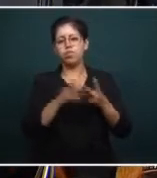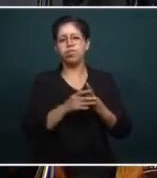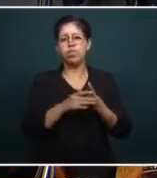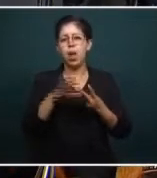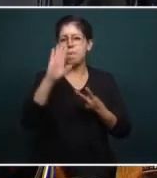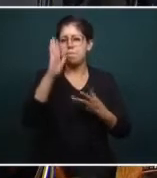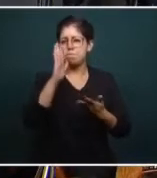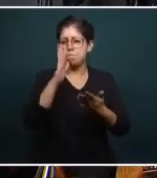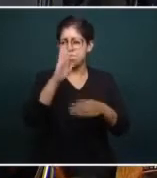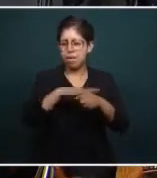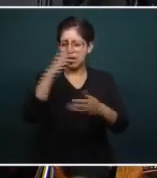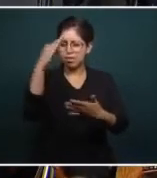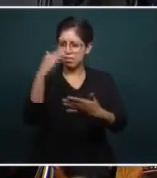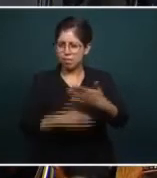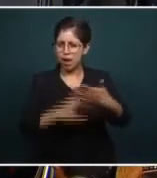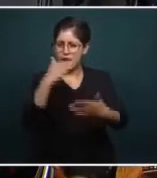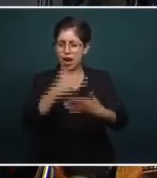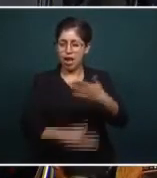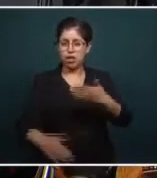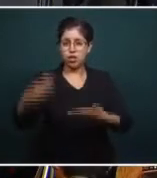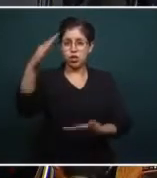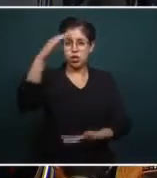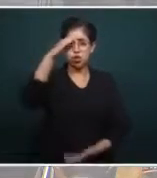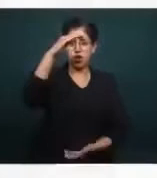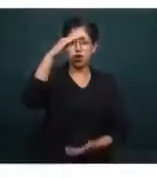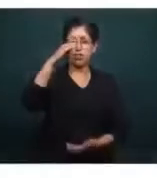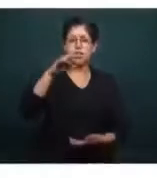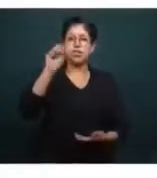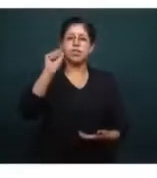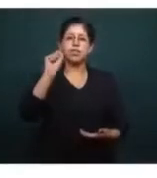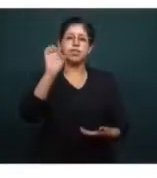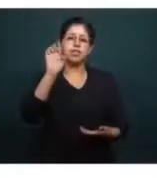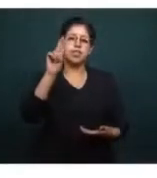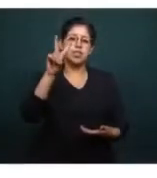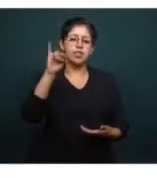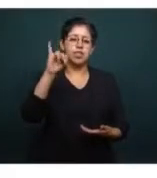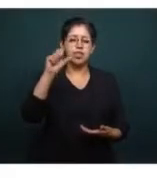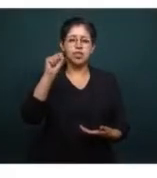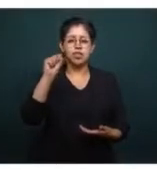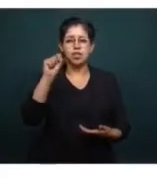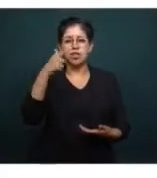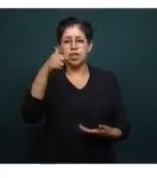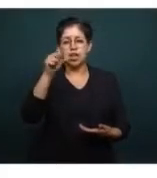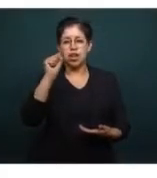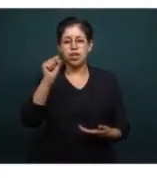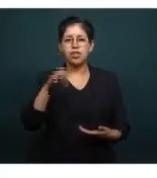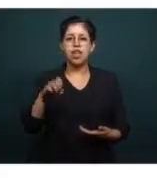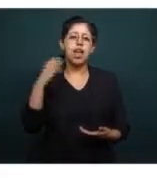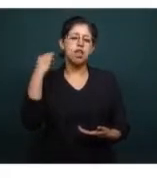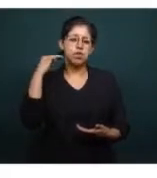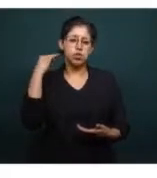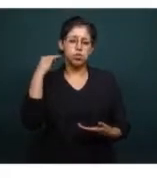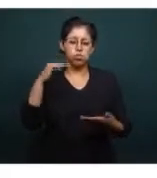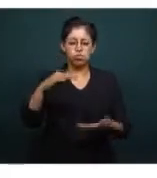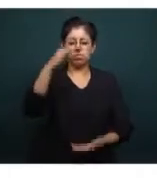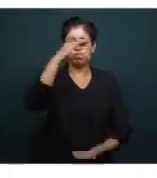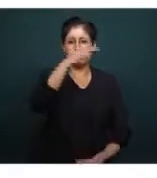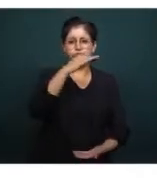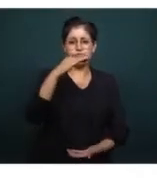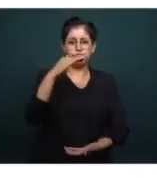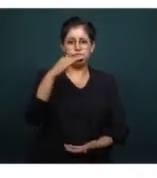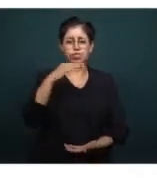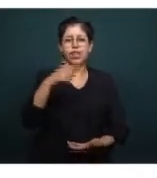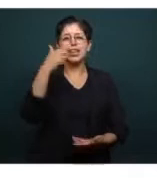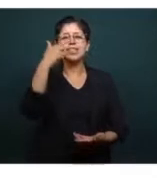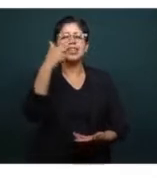más económico para tanques estacionarios So está en these are for the Servigas little tanks. SADCB, en So the best Tarímbaro, price is Michoacán, con un 747 per precio al liter. público de